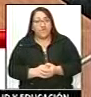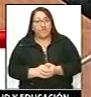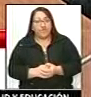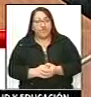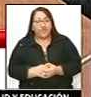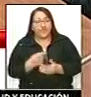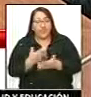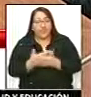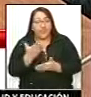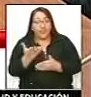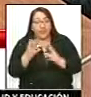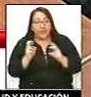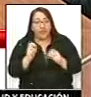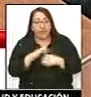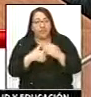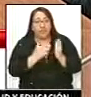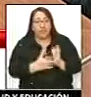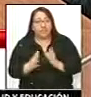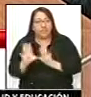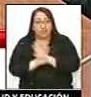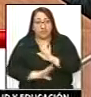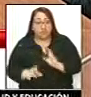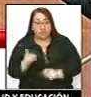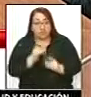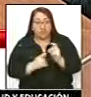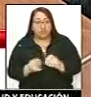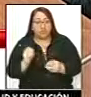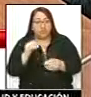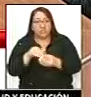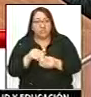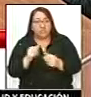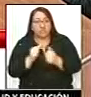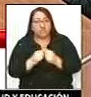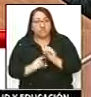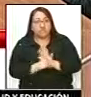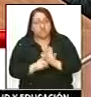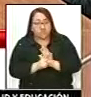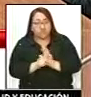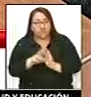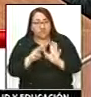que sustentan en este caso los planes de protección al consumidor van en línea con la ley